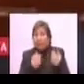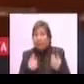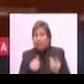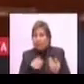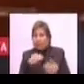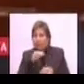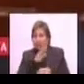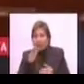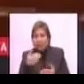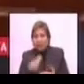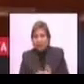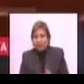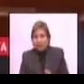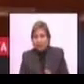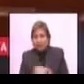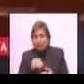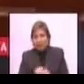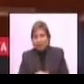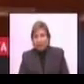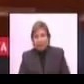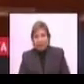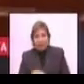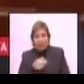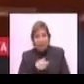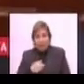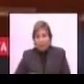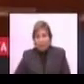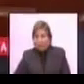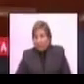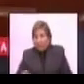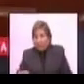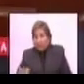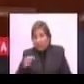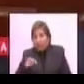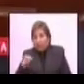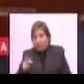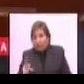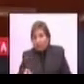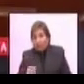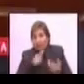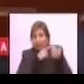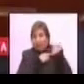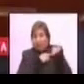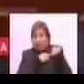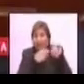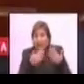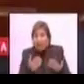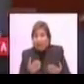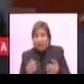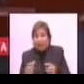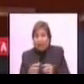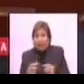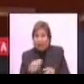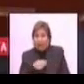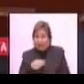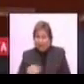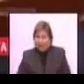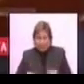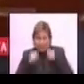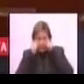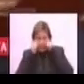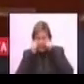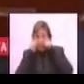es ahora por todo el gabinete, pero es responsabilidad del presidente de la República. Es responsabilidad del presidente del Consejo de Ministros. A mí me